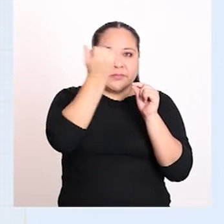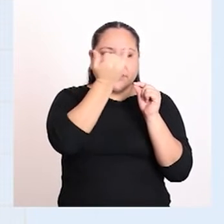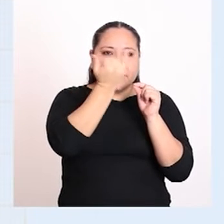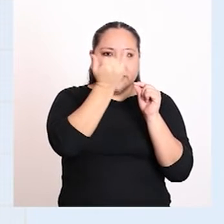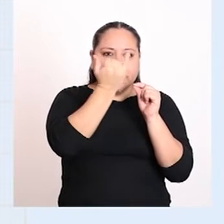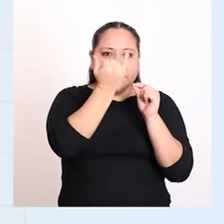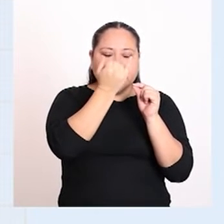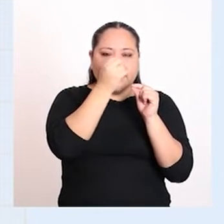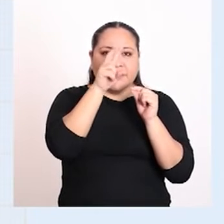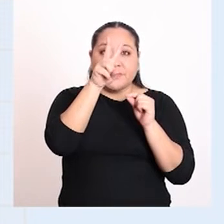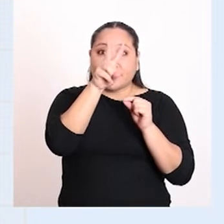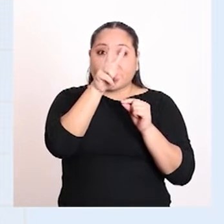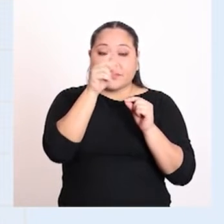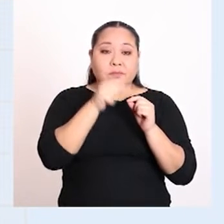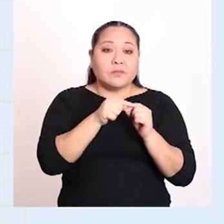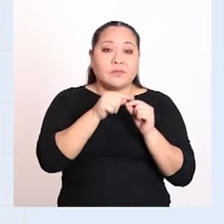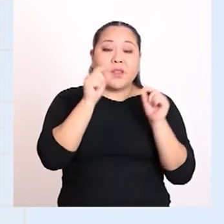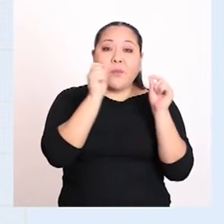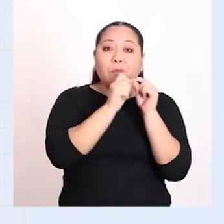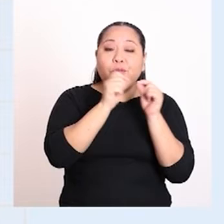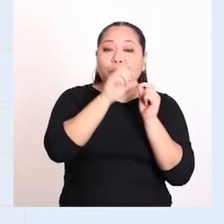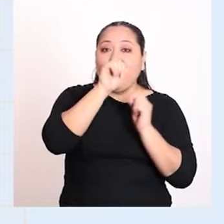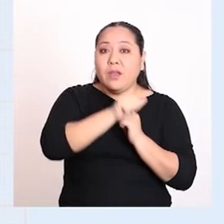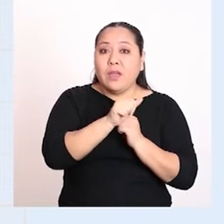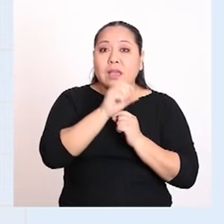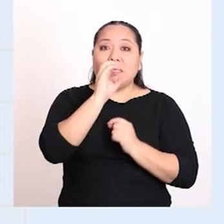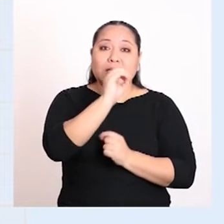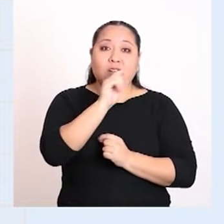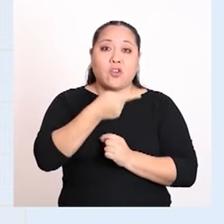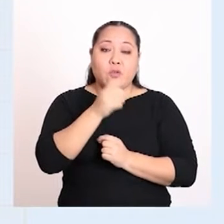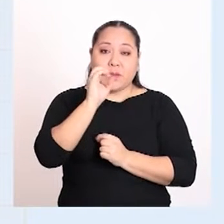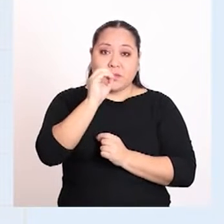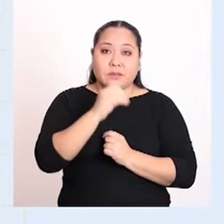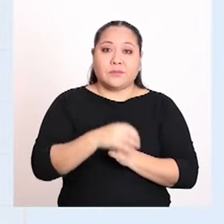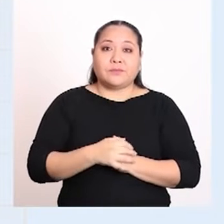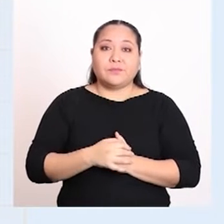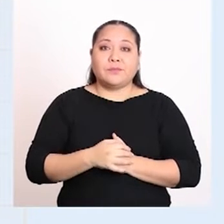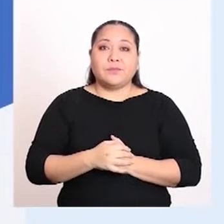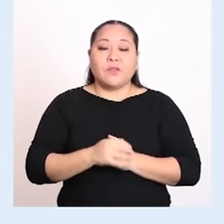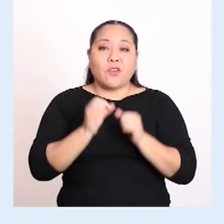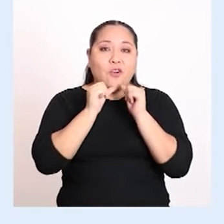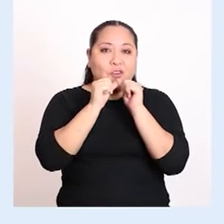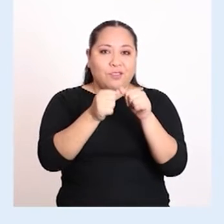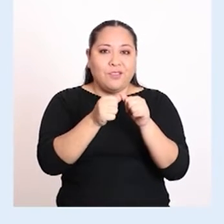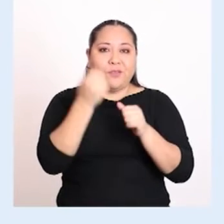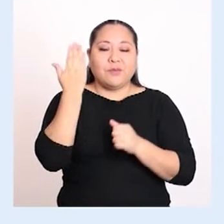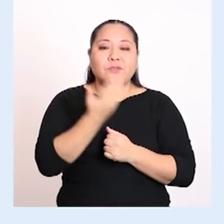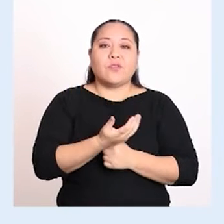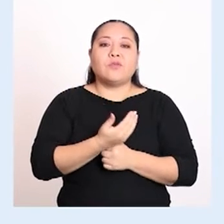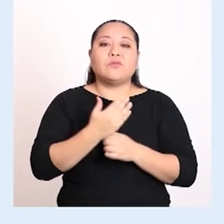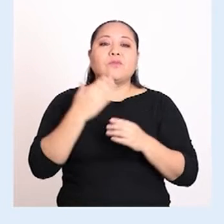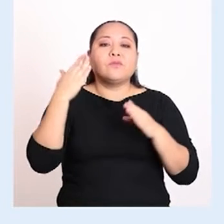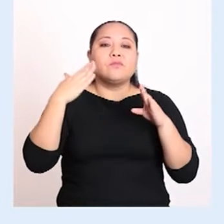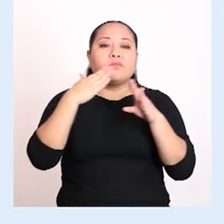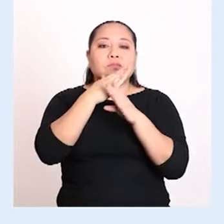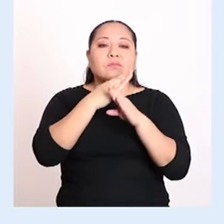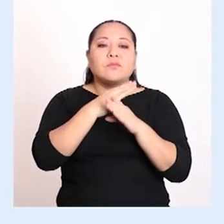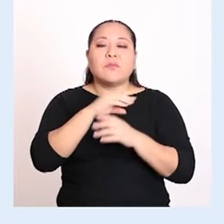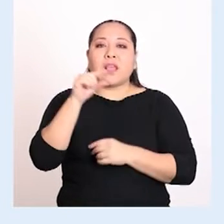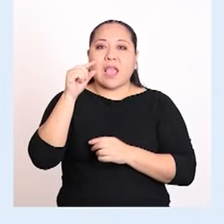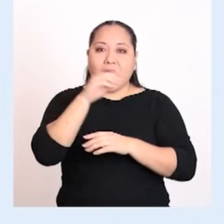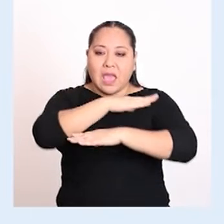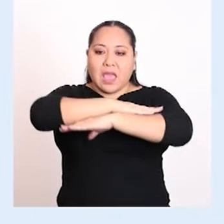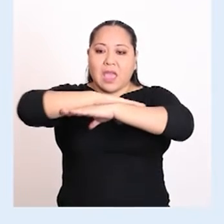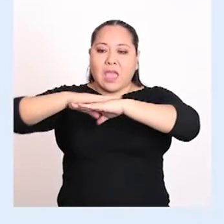el vértice V y el punto A 0,0. Continuamos con el corte con eje